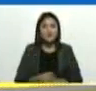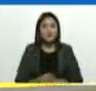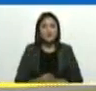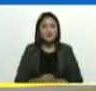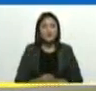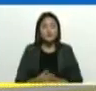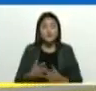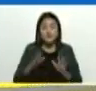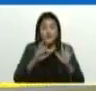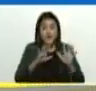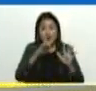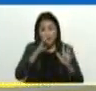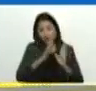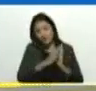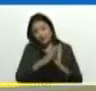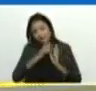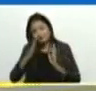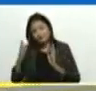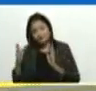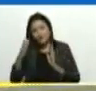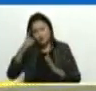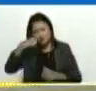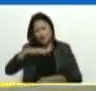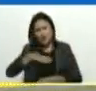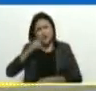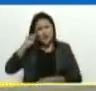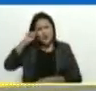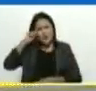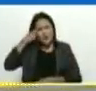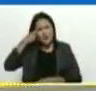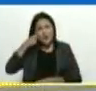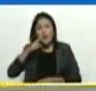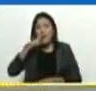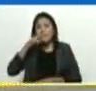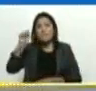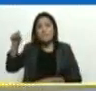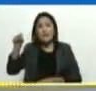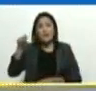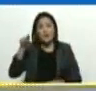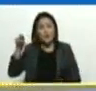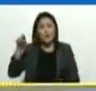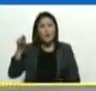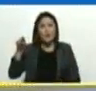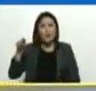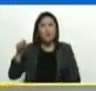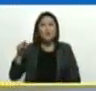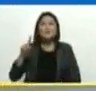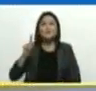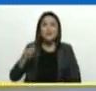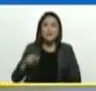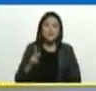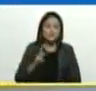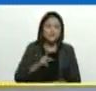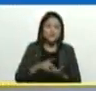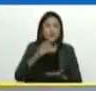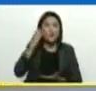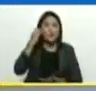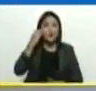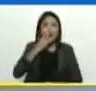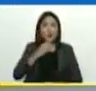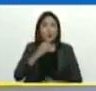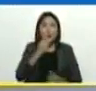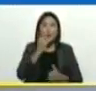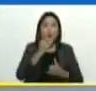10 años después, recuerdo muy bien cuando Maduro compartió también con Fidel su